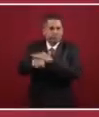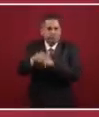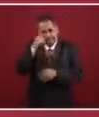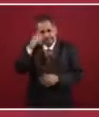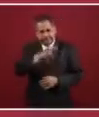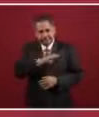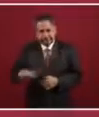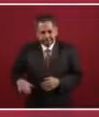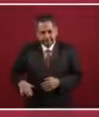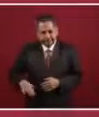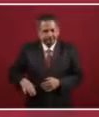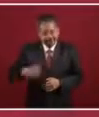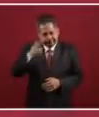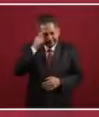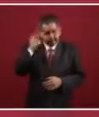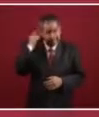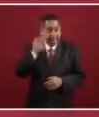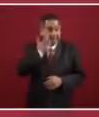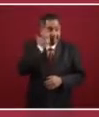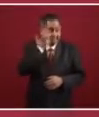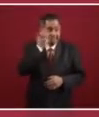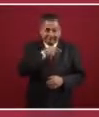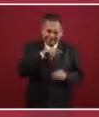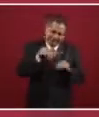candidato. Era